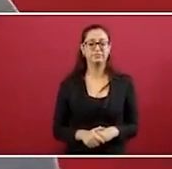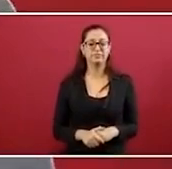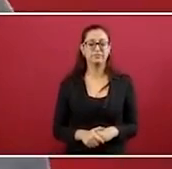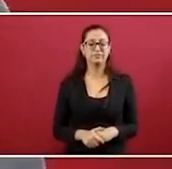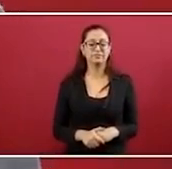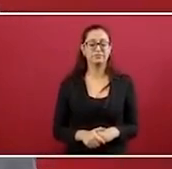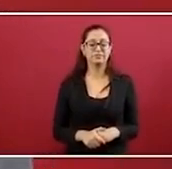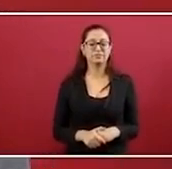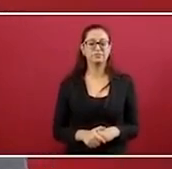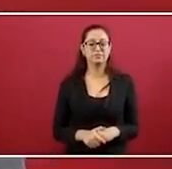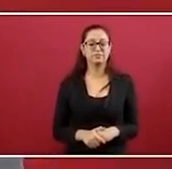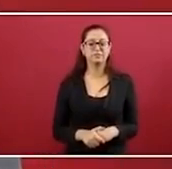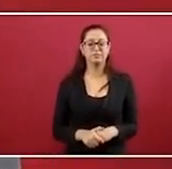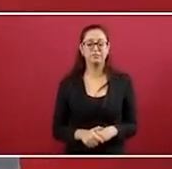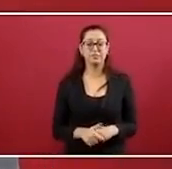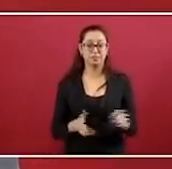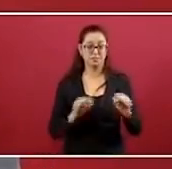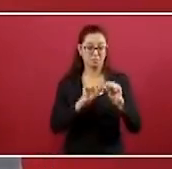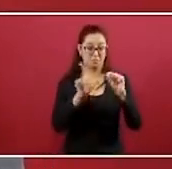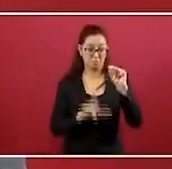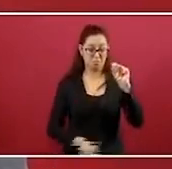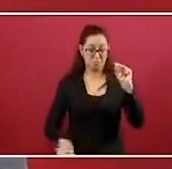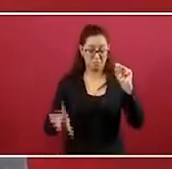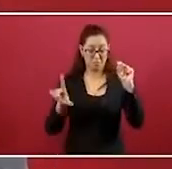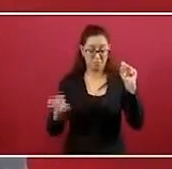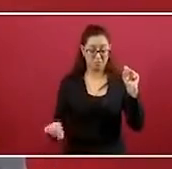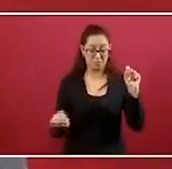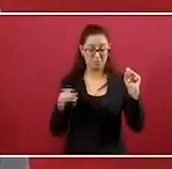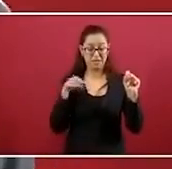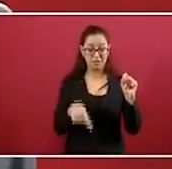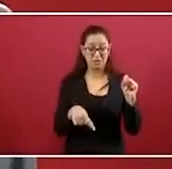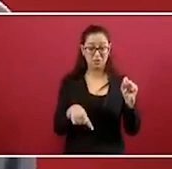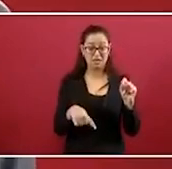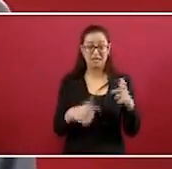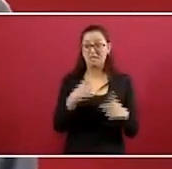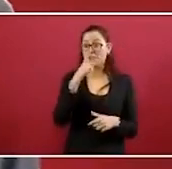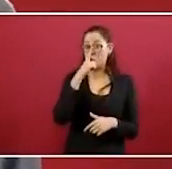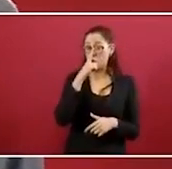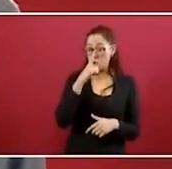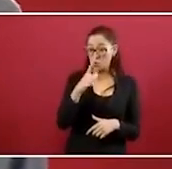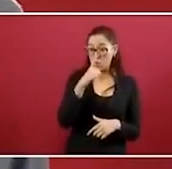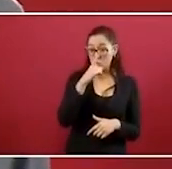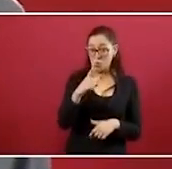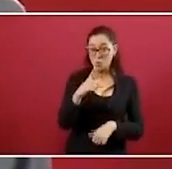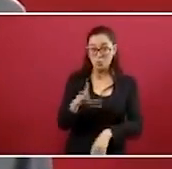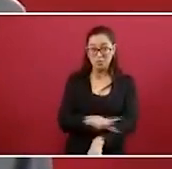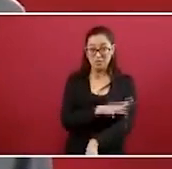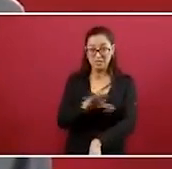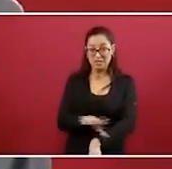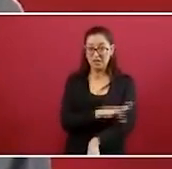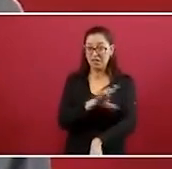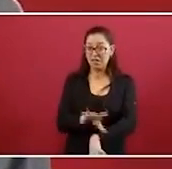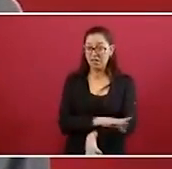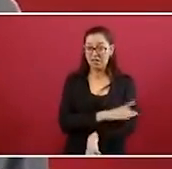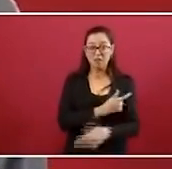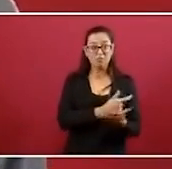los países que tiene que pagar más cara la energía